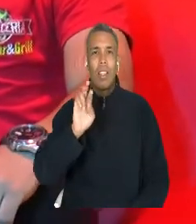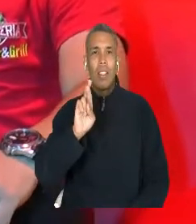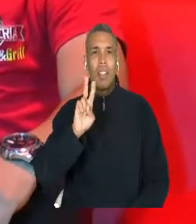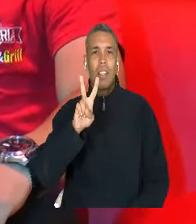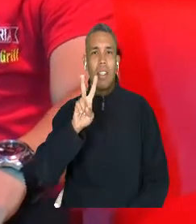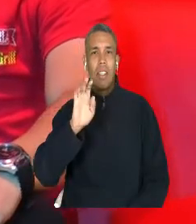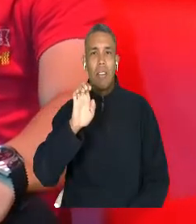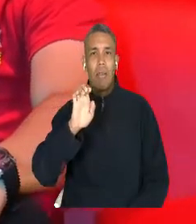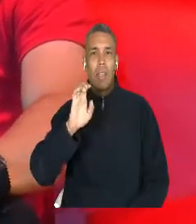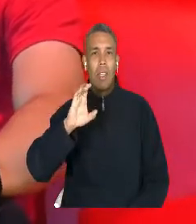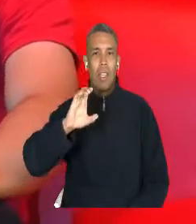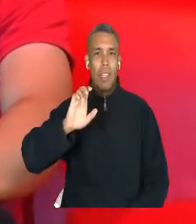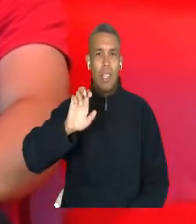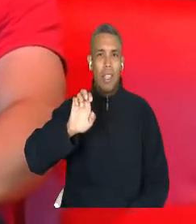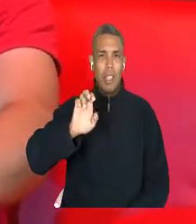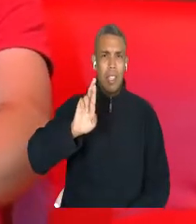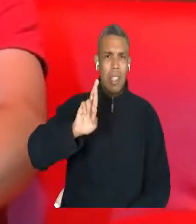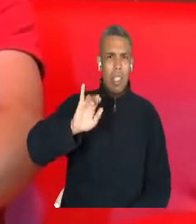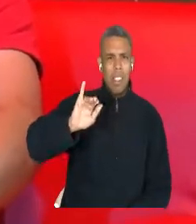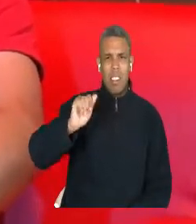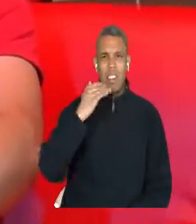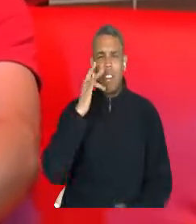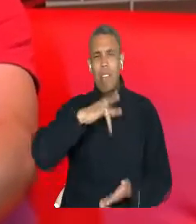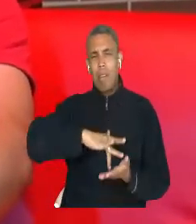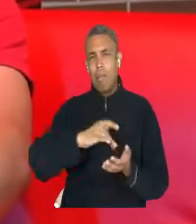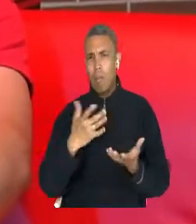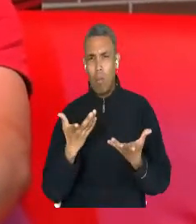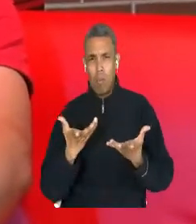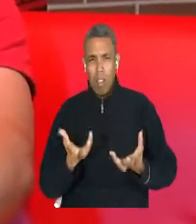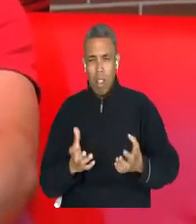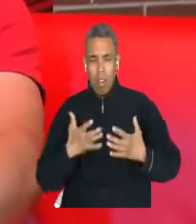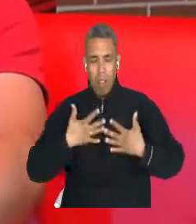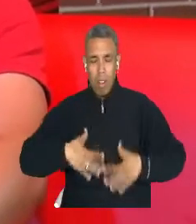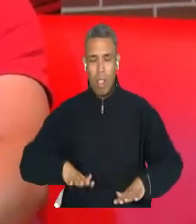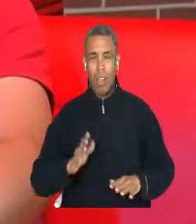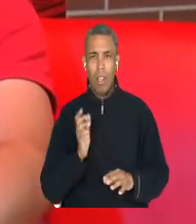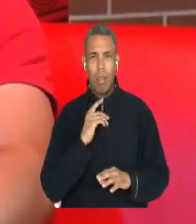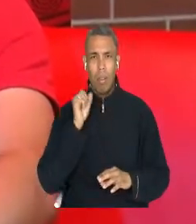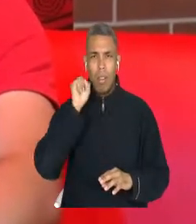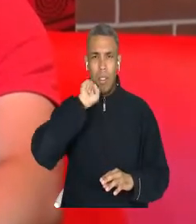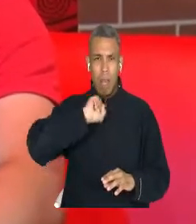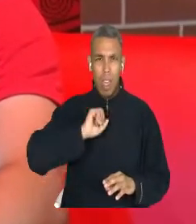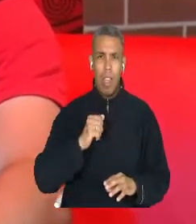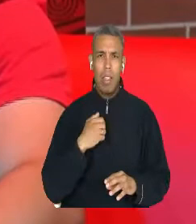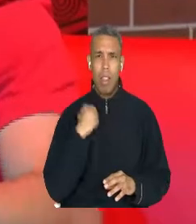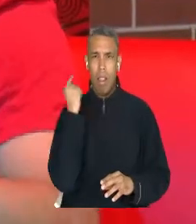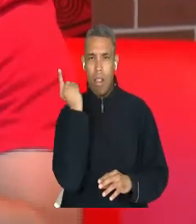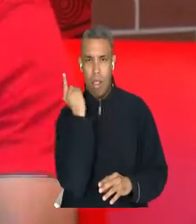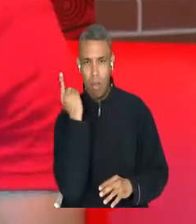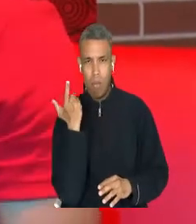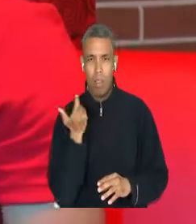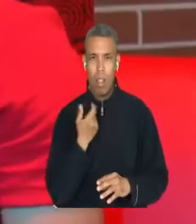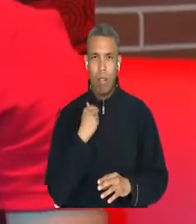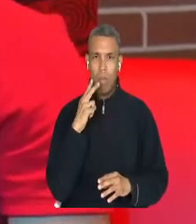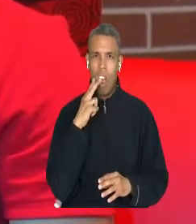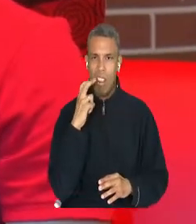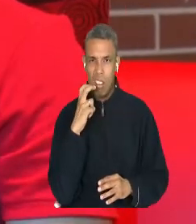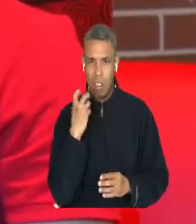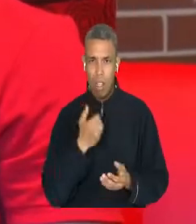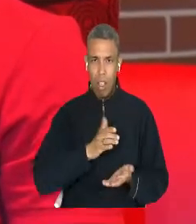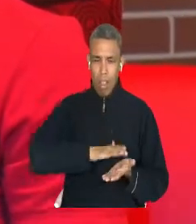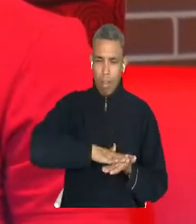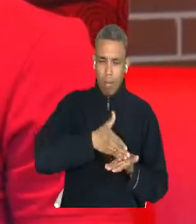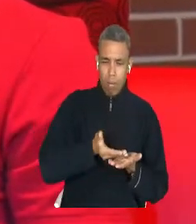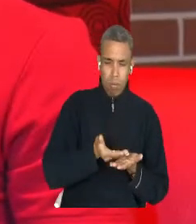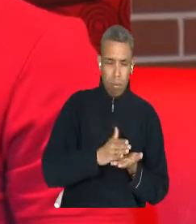de todo, que cervezas, que limonadas, que parrilla, que tenemos asados, que sí. O sea, aquí